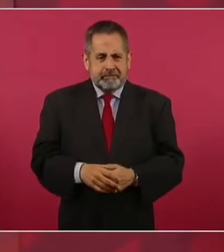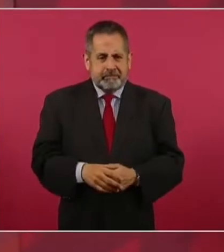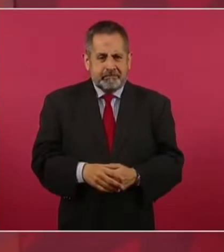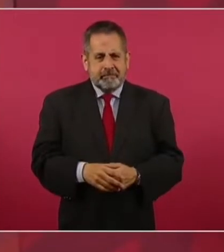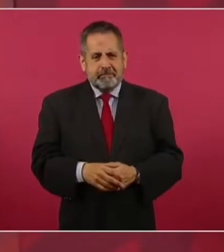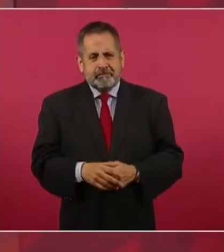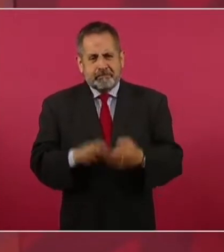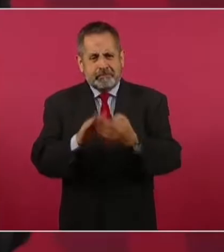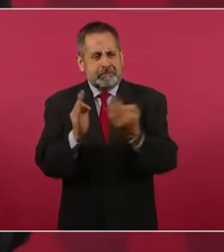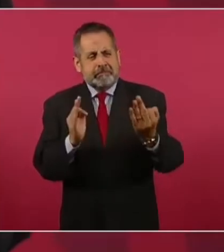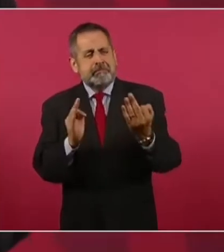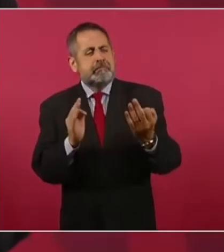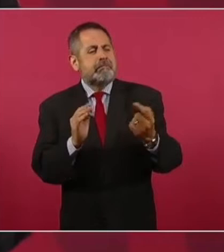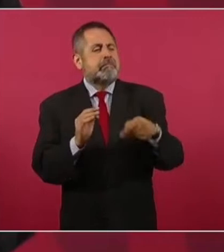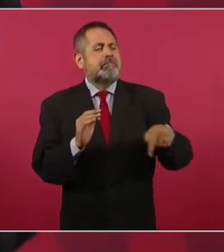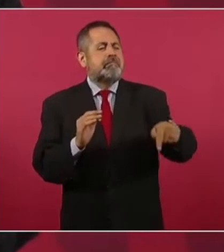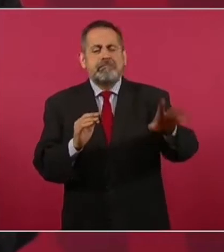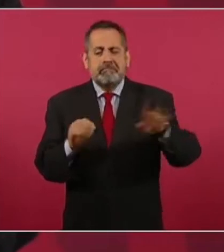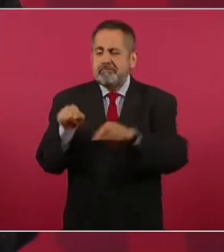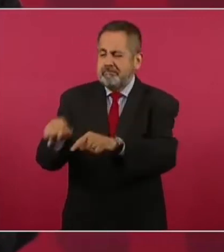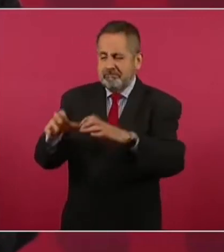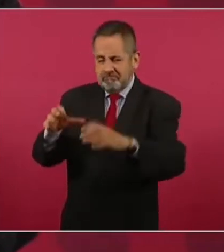Andan por ahí cerca, pues,